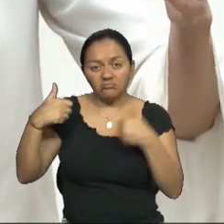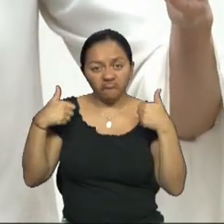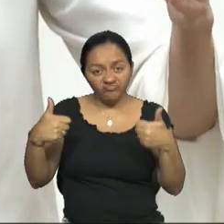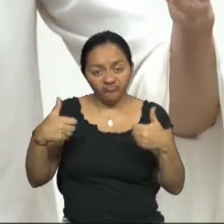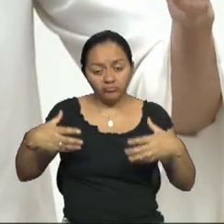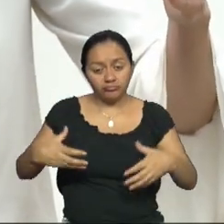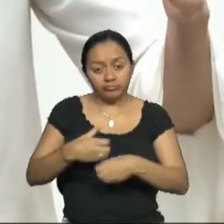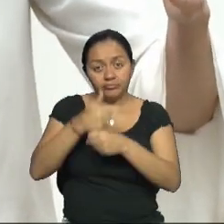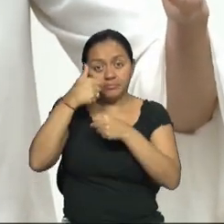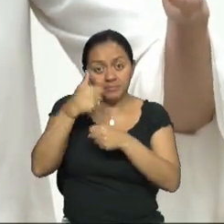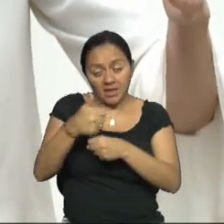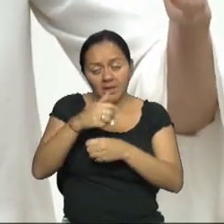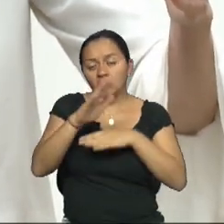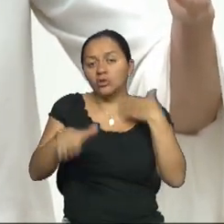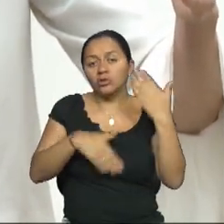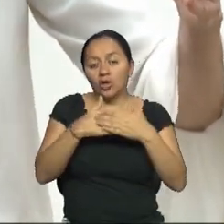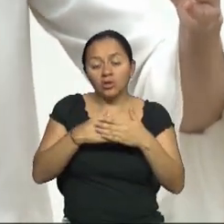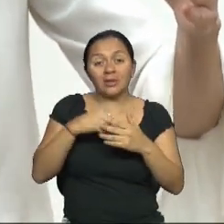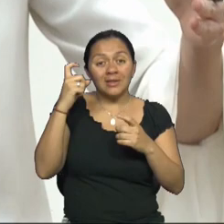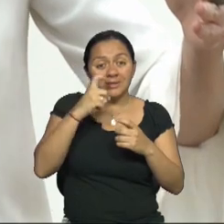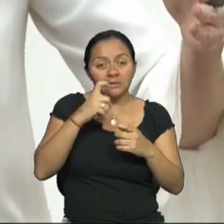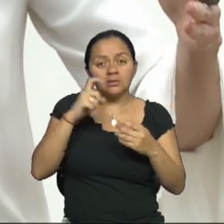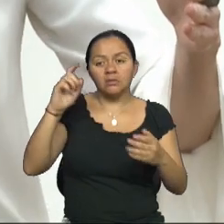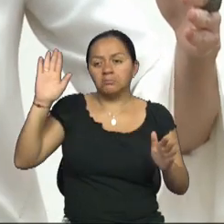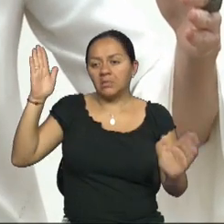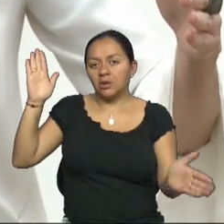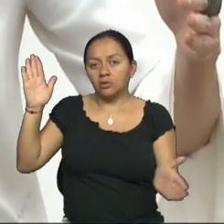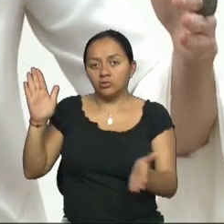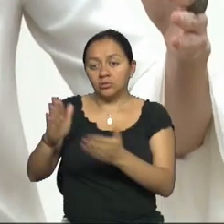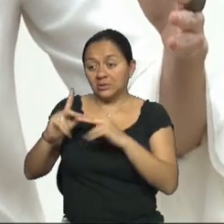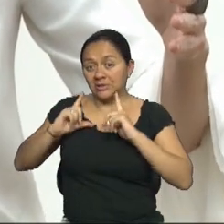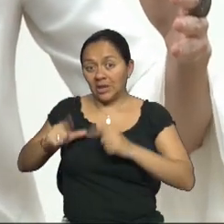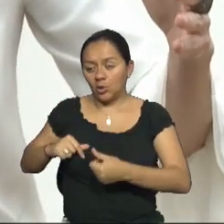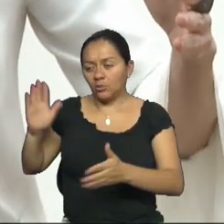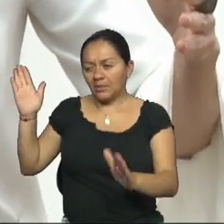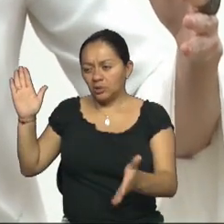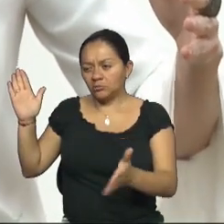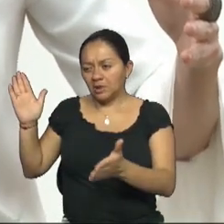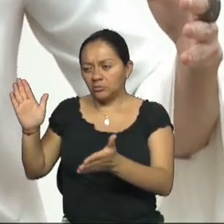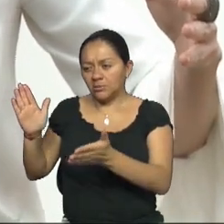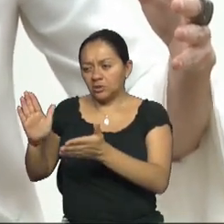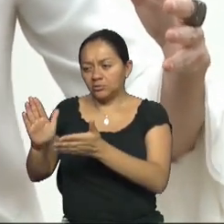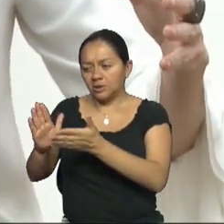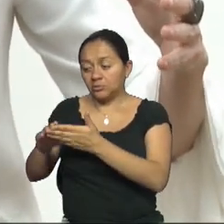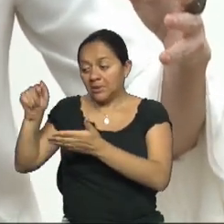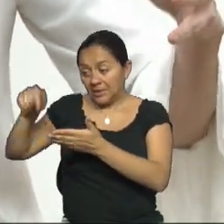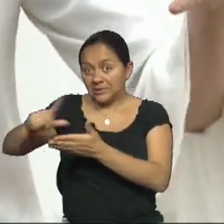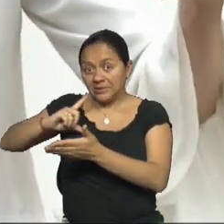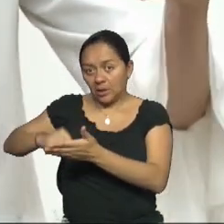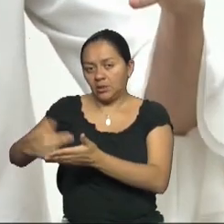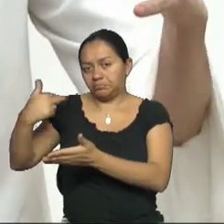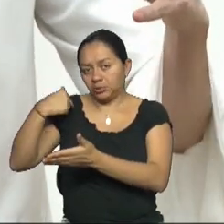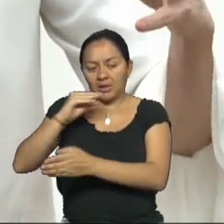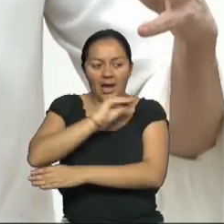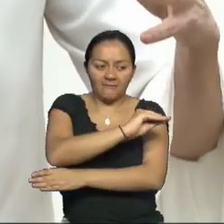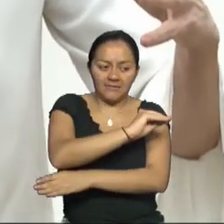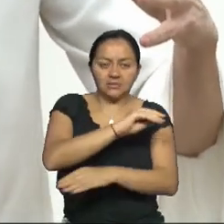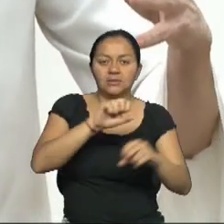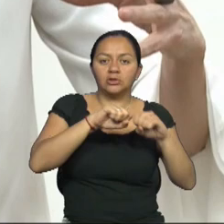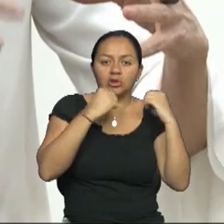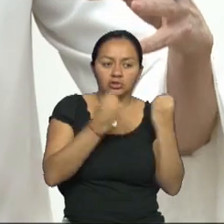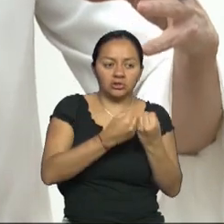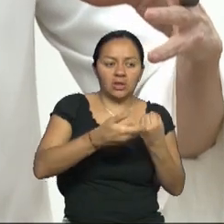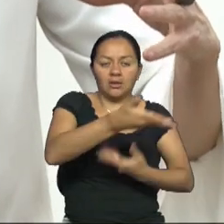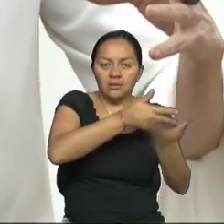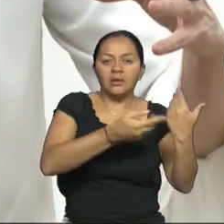medida que la rehabilitación se va necesitando menos, la inclusión o la necesidad de inclusión va aumentando. Entonces,